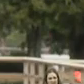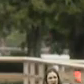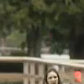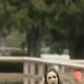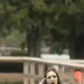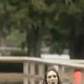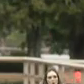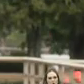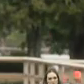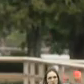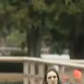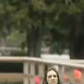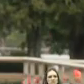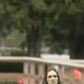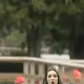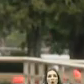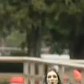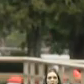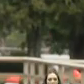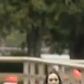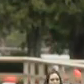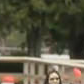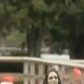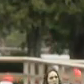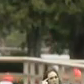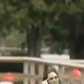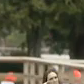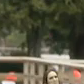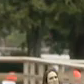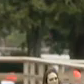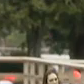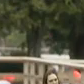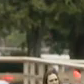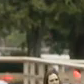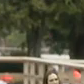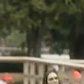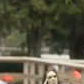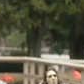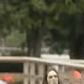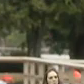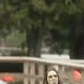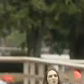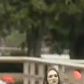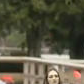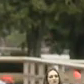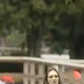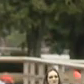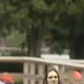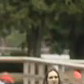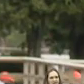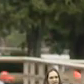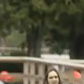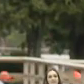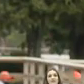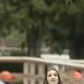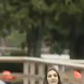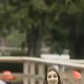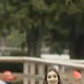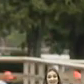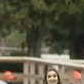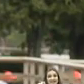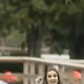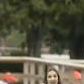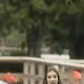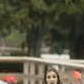similitud de las propuestas que tienen las tres partes. Y otro de los llamados que hicieron los sindicatos es que algunos precios que el